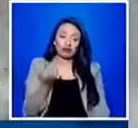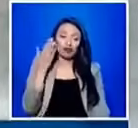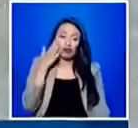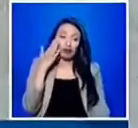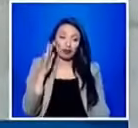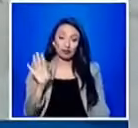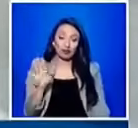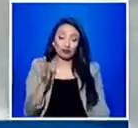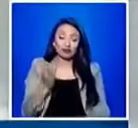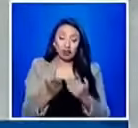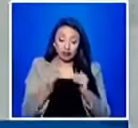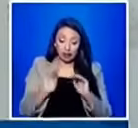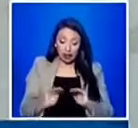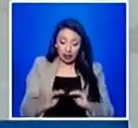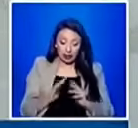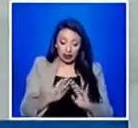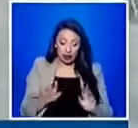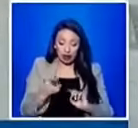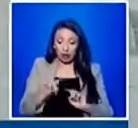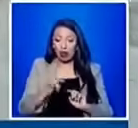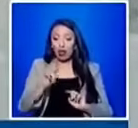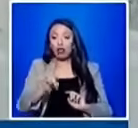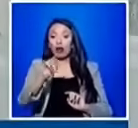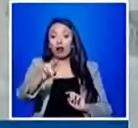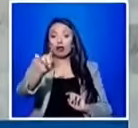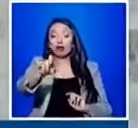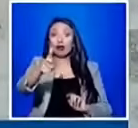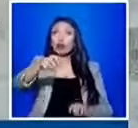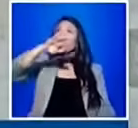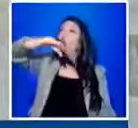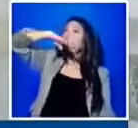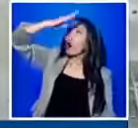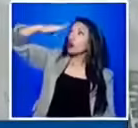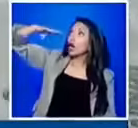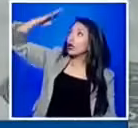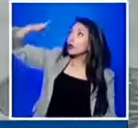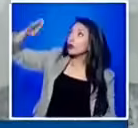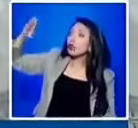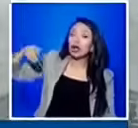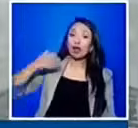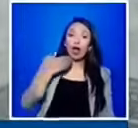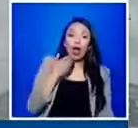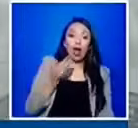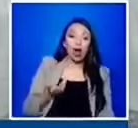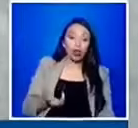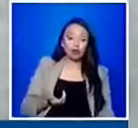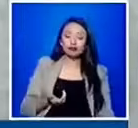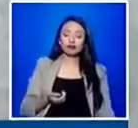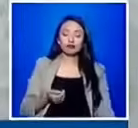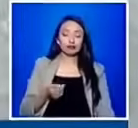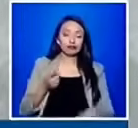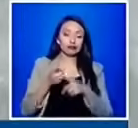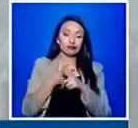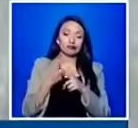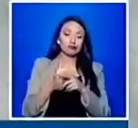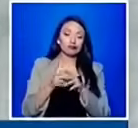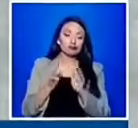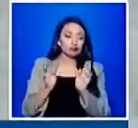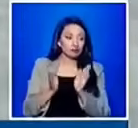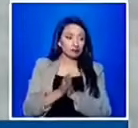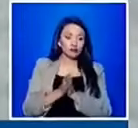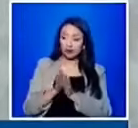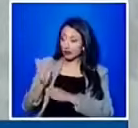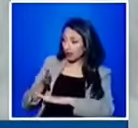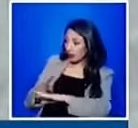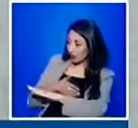que a lo mejor tenga ya en alguna parte de la montaña un desfogue al cauce natural. ¿No habrá cómo hacer un